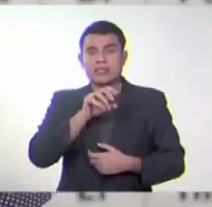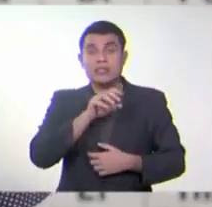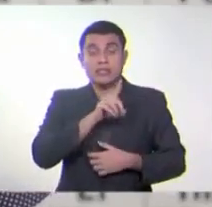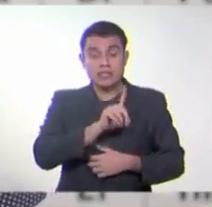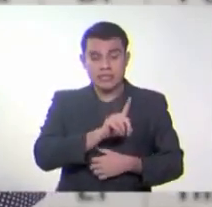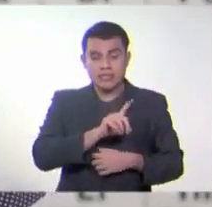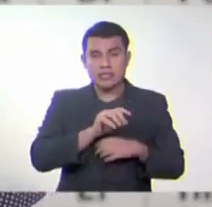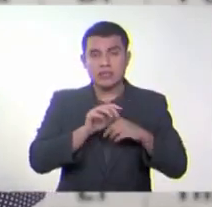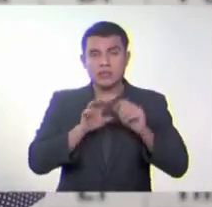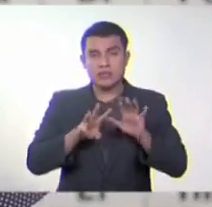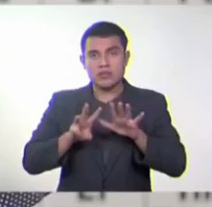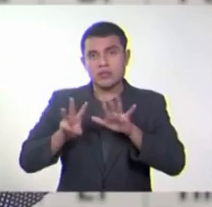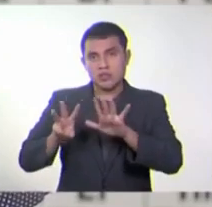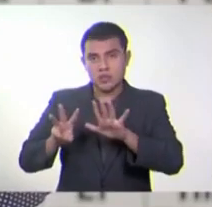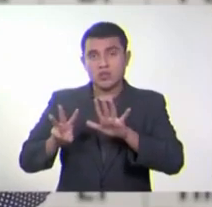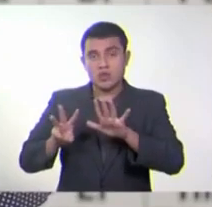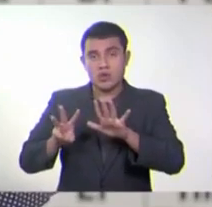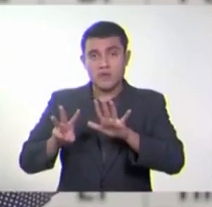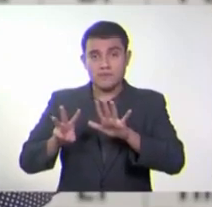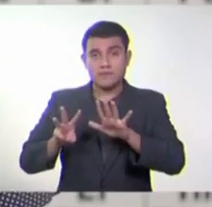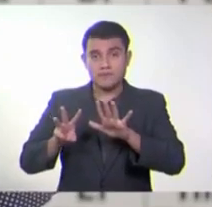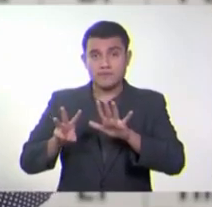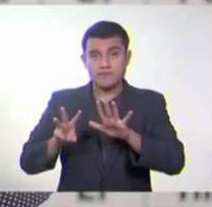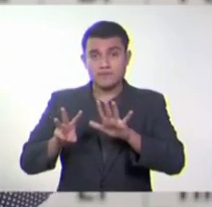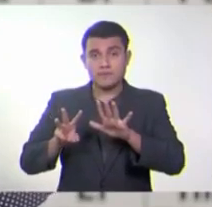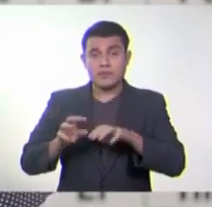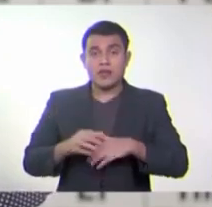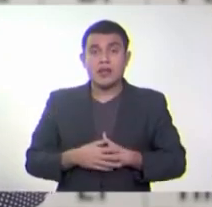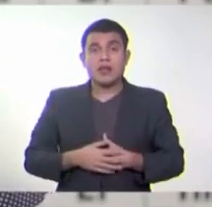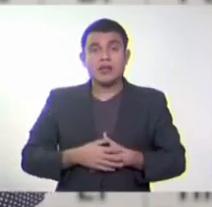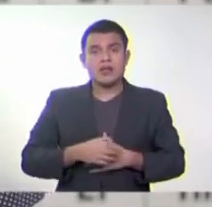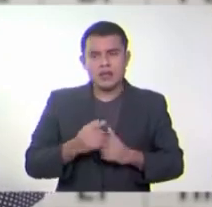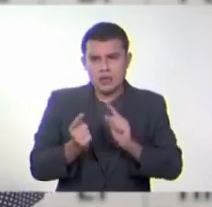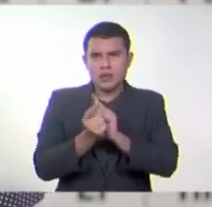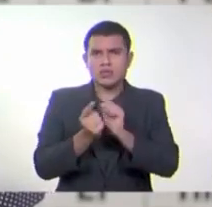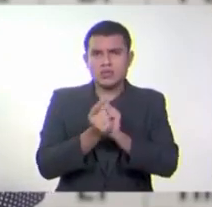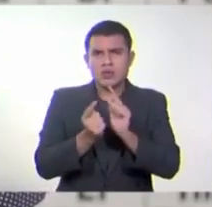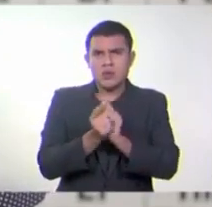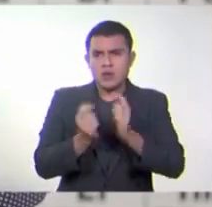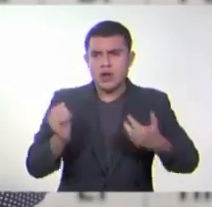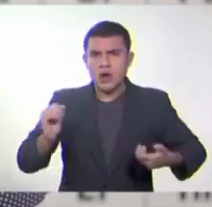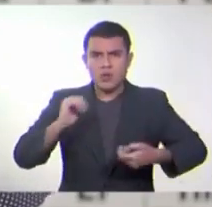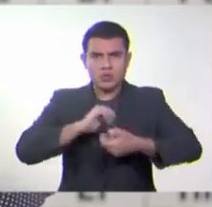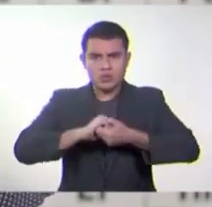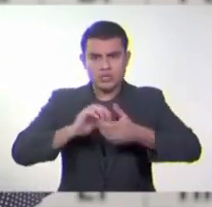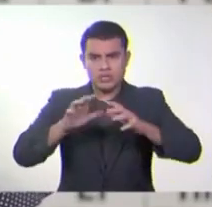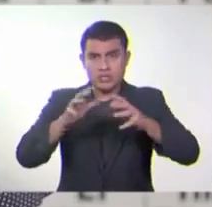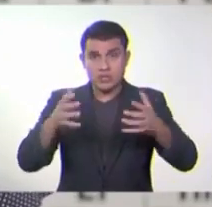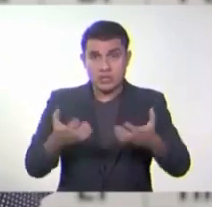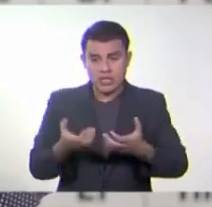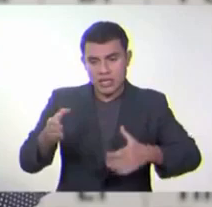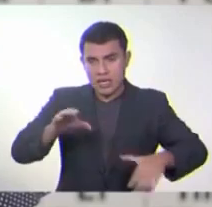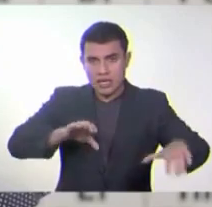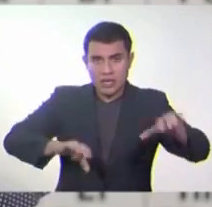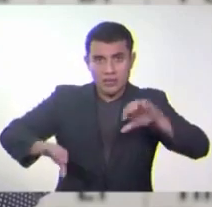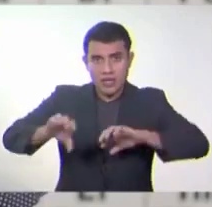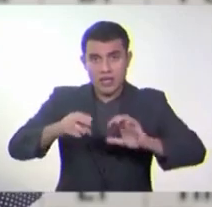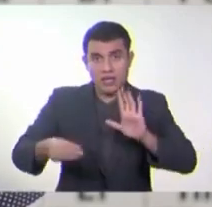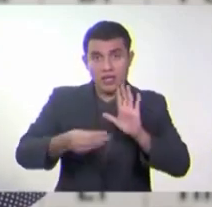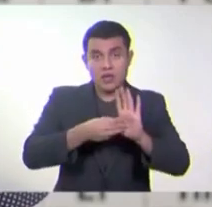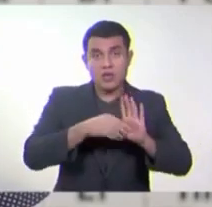elementos reconocidos por la Unión Internacional de Química Pura y Aplicada, con sus siglas